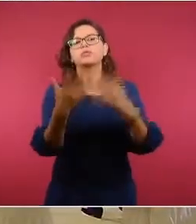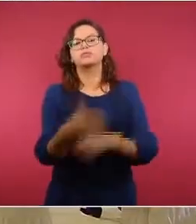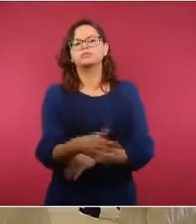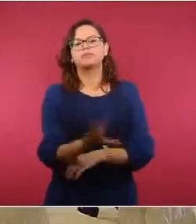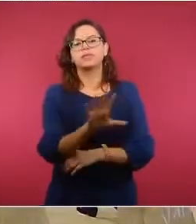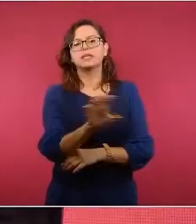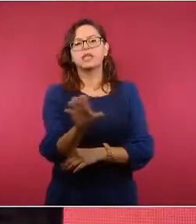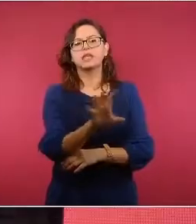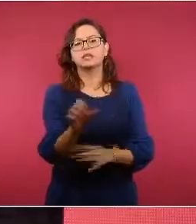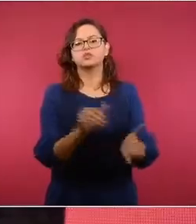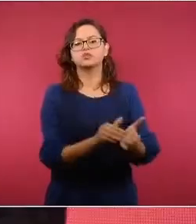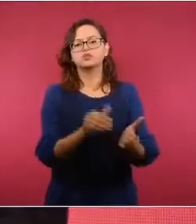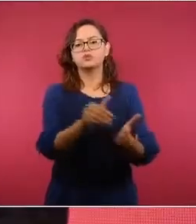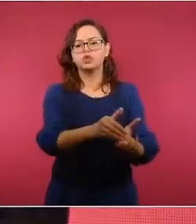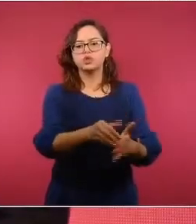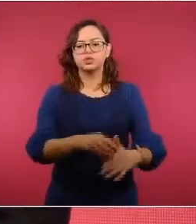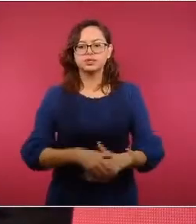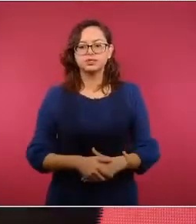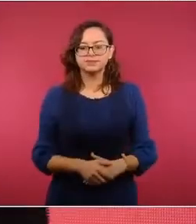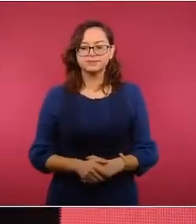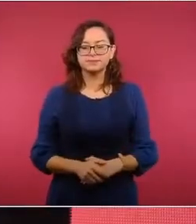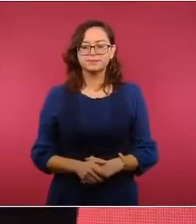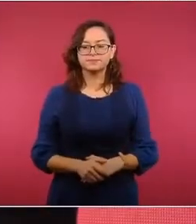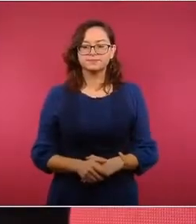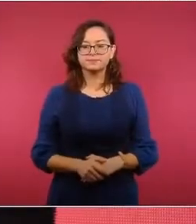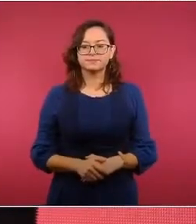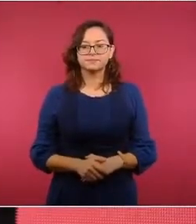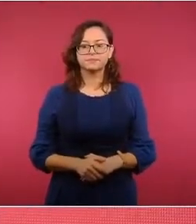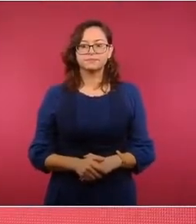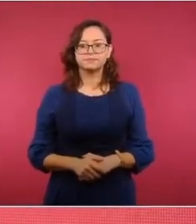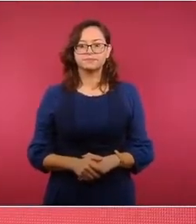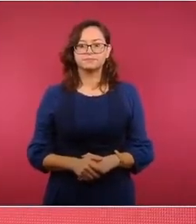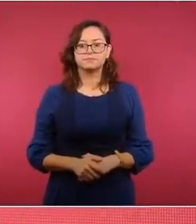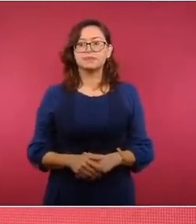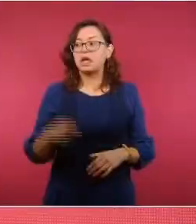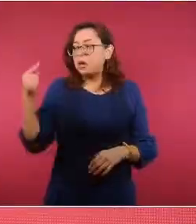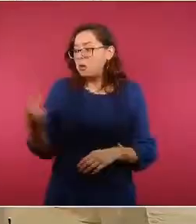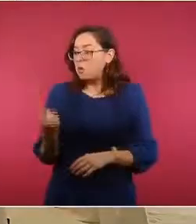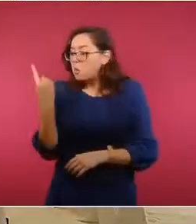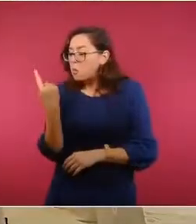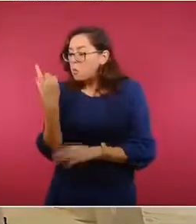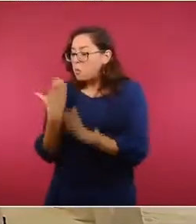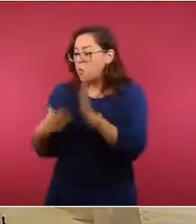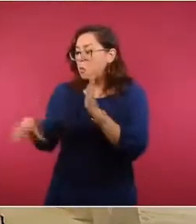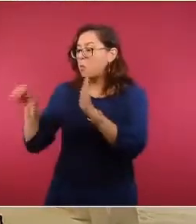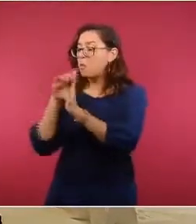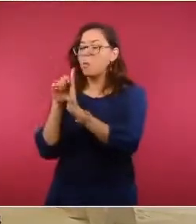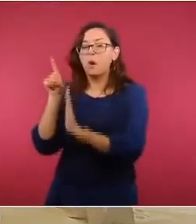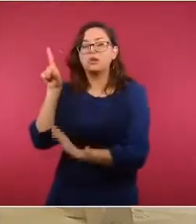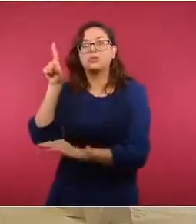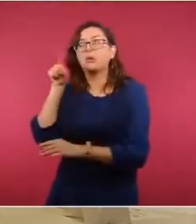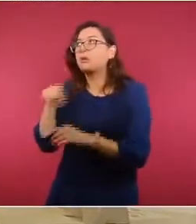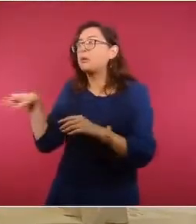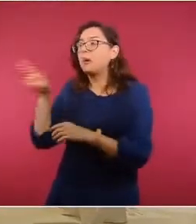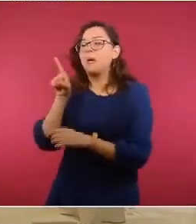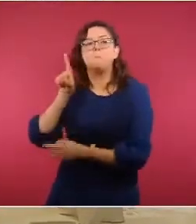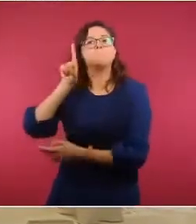en el aeropuerto, y esto lo cobraron en